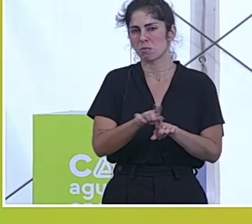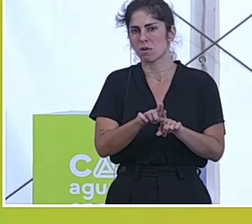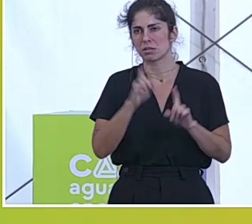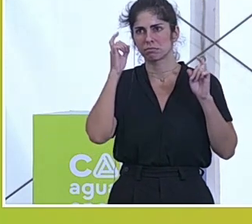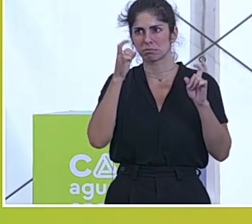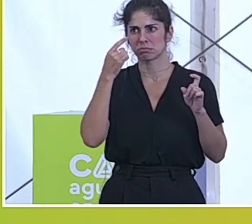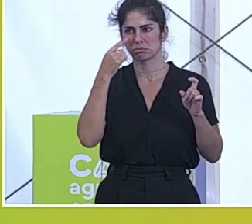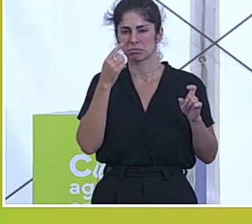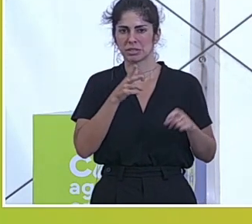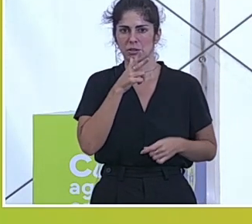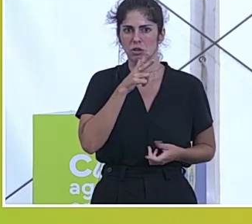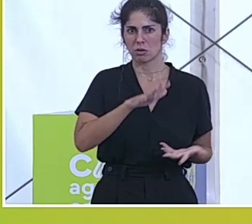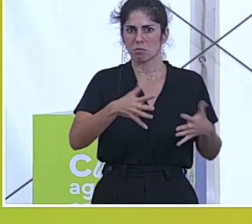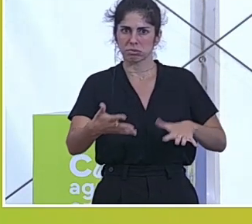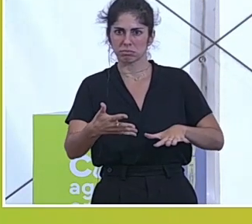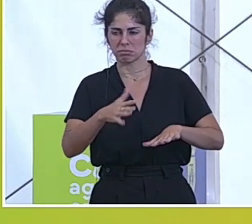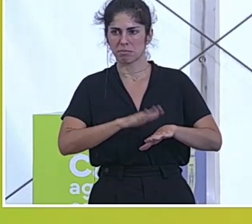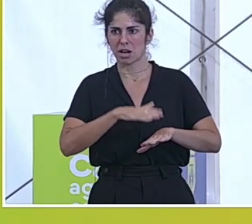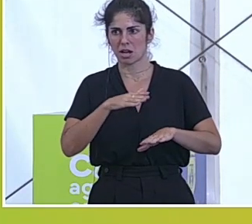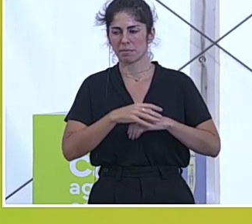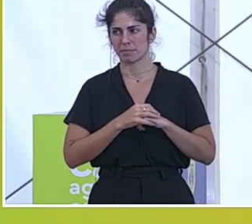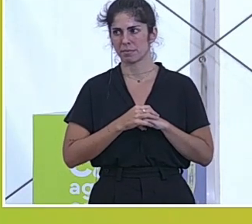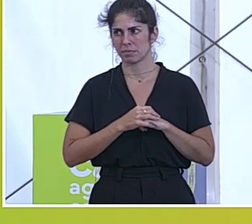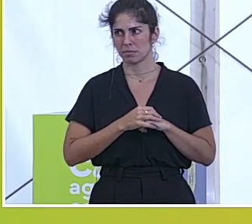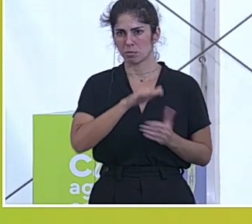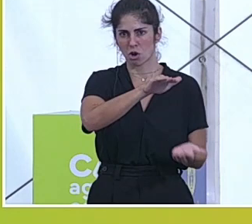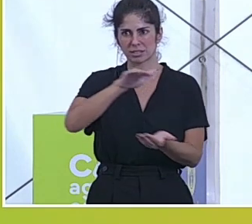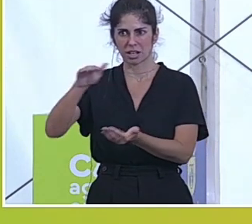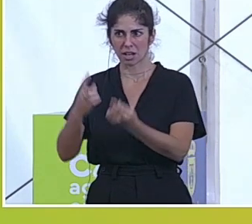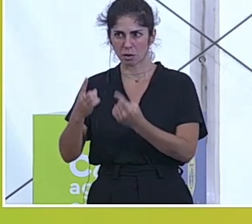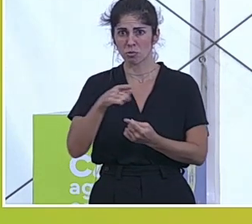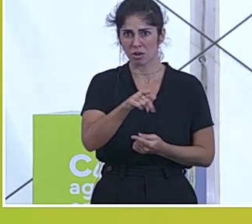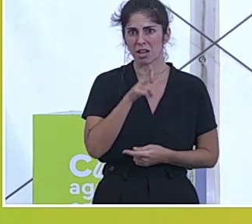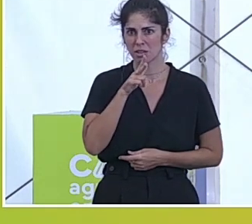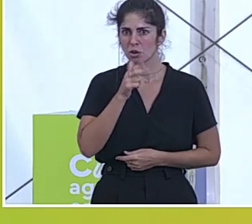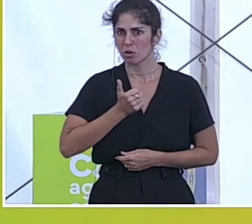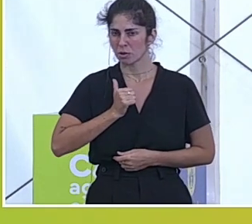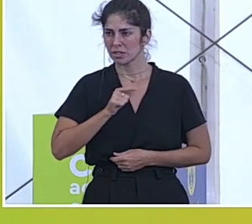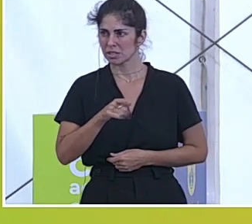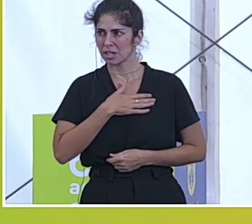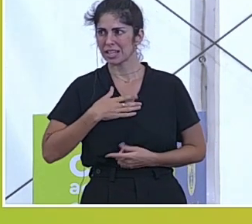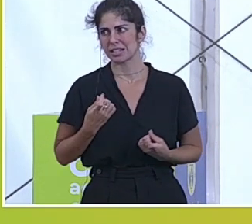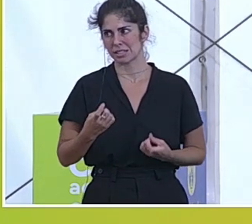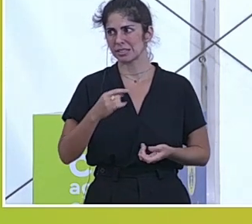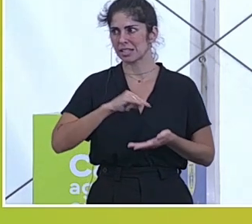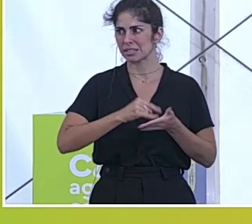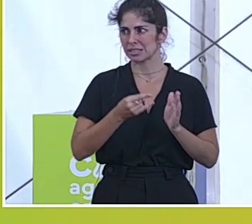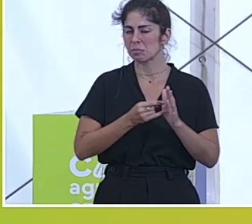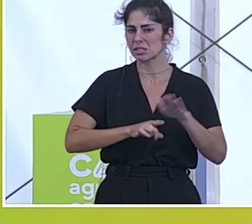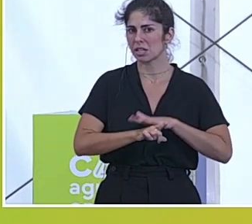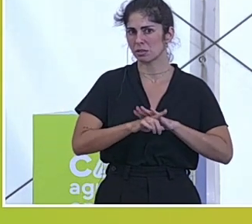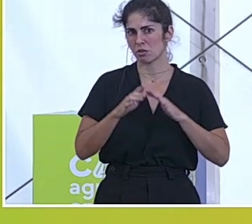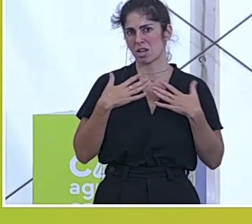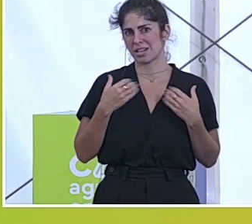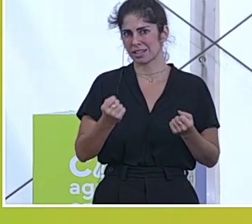del hidrógeno para determinados huecos, determinados instantes, pues tienes que optar por sistemas de gestión energética